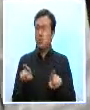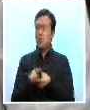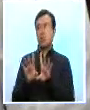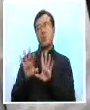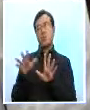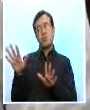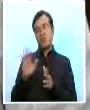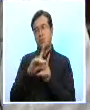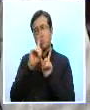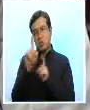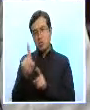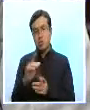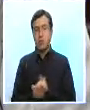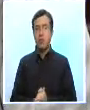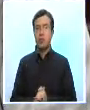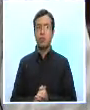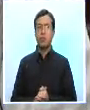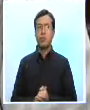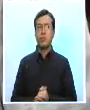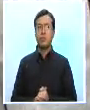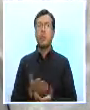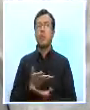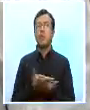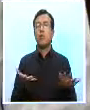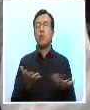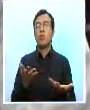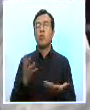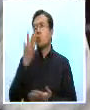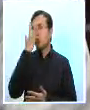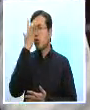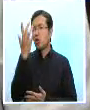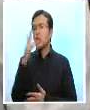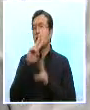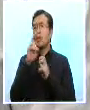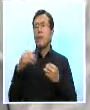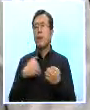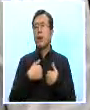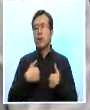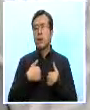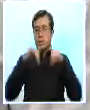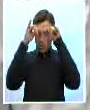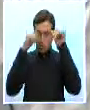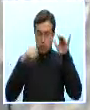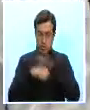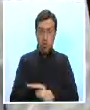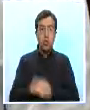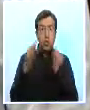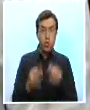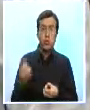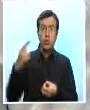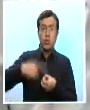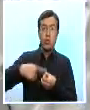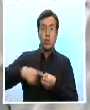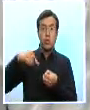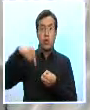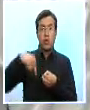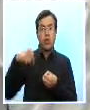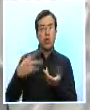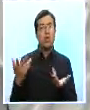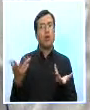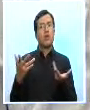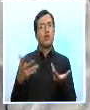menos decía la pregunta Pero automáticamente esta fue asociada con las corridas de toros y claro quito esta ciudad la capital ecuatoriana históricamente